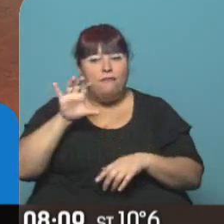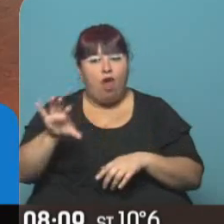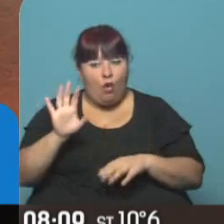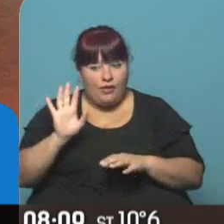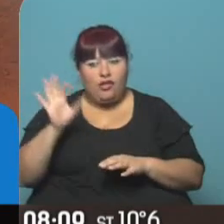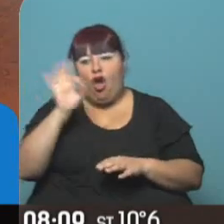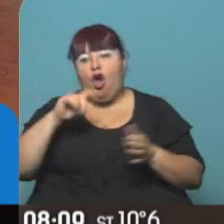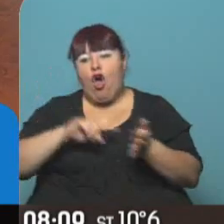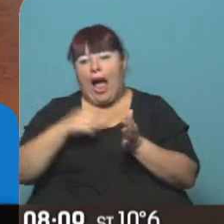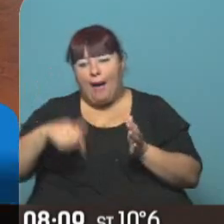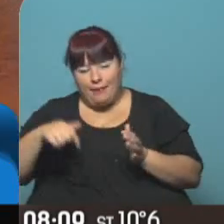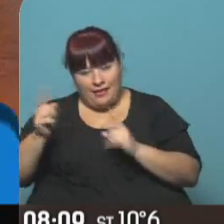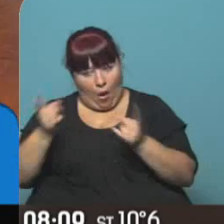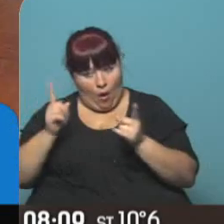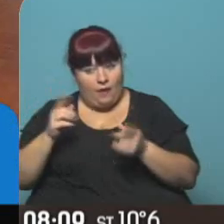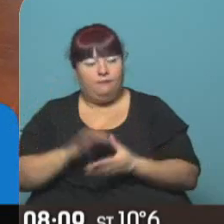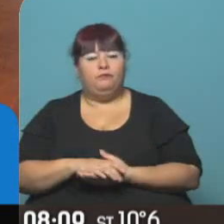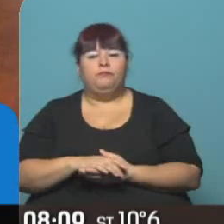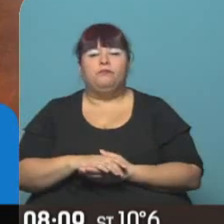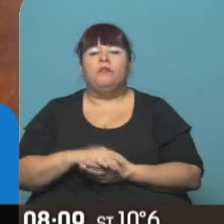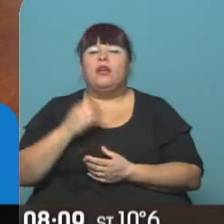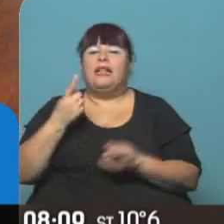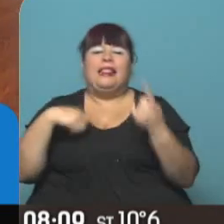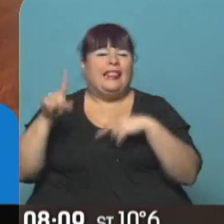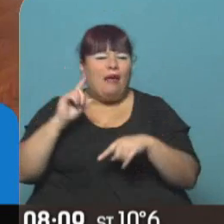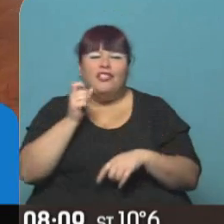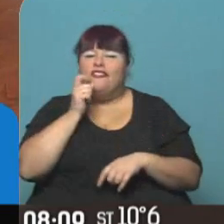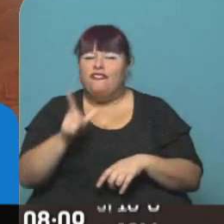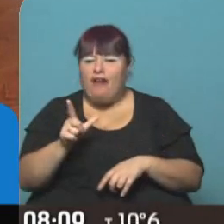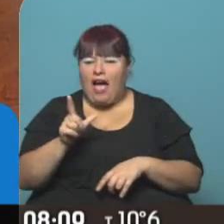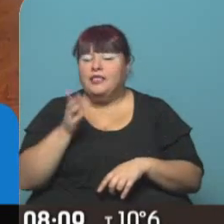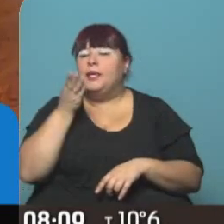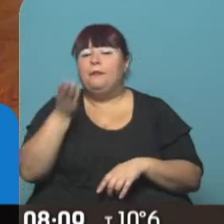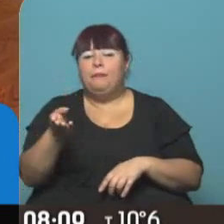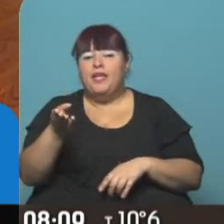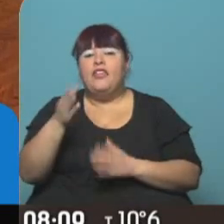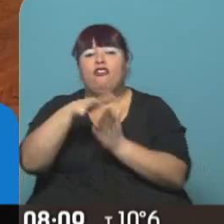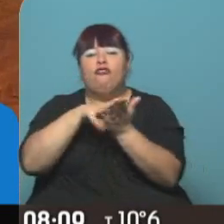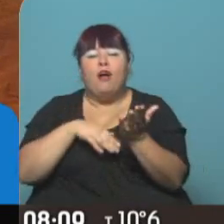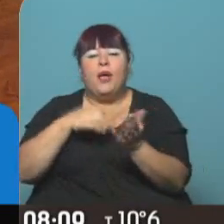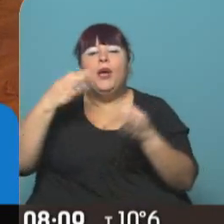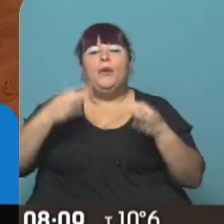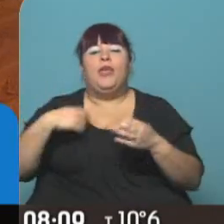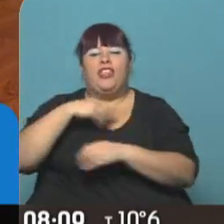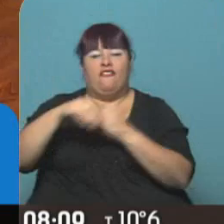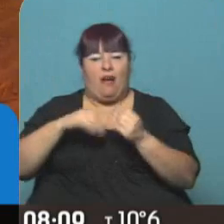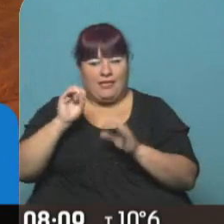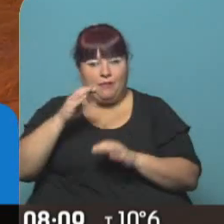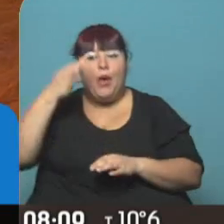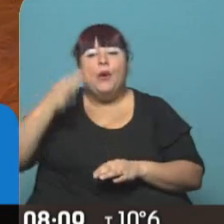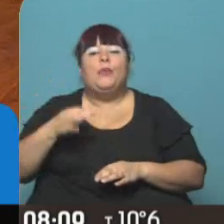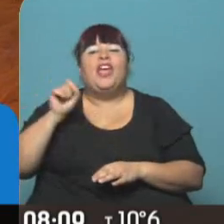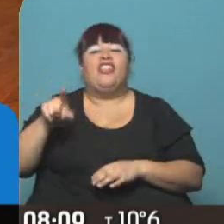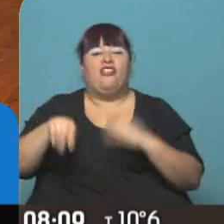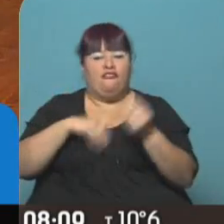o de la ciudad de buenos aires si se hace un trámite tan sencillo como pedir el formulario de bien de familia así se llama